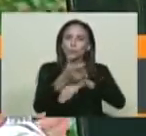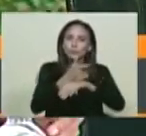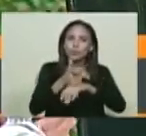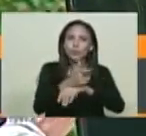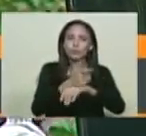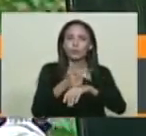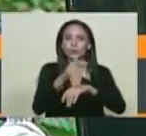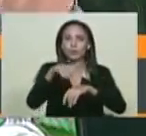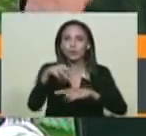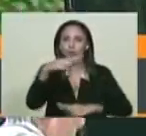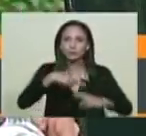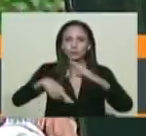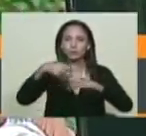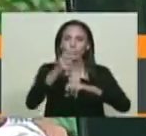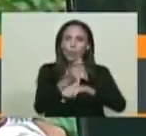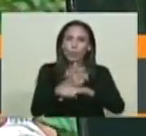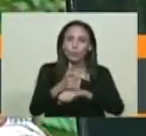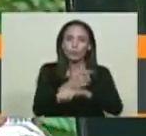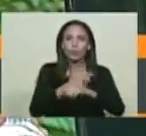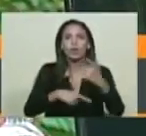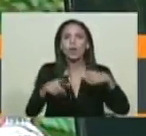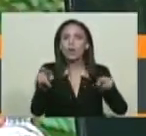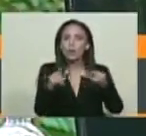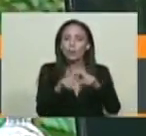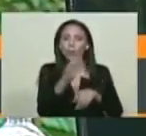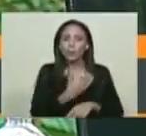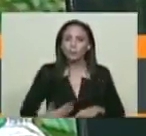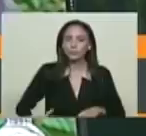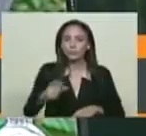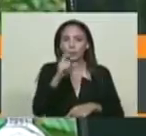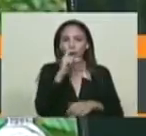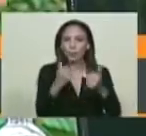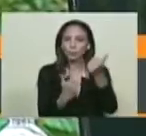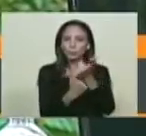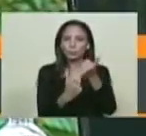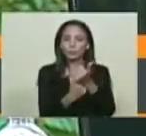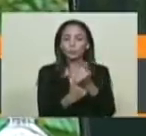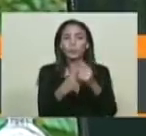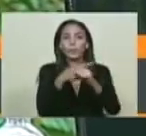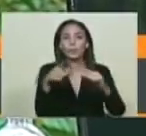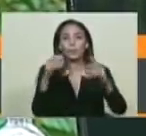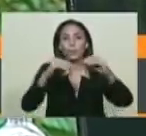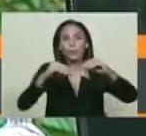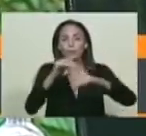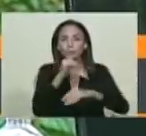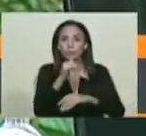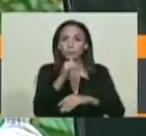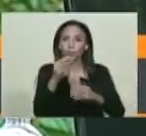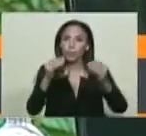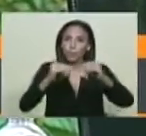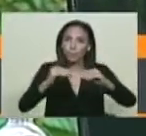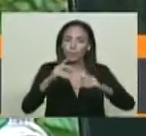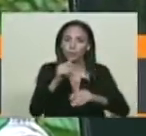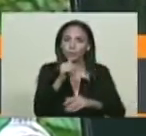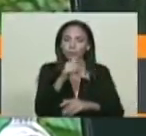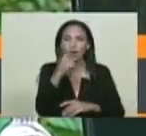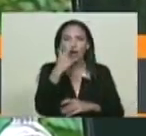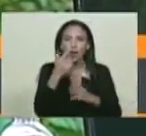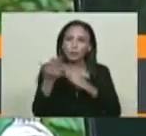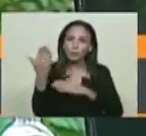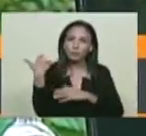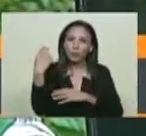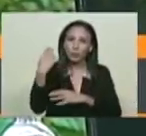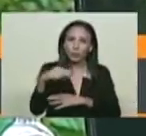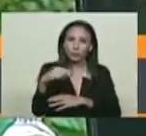del gobierno revolucionario y directamente del presidente Nicolás Maduro. Pero además reportarle, presidente, hace un año, en